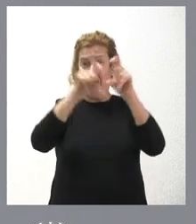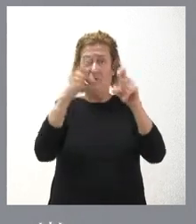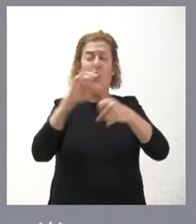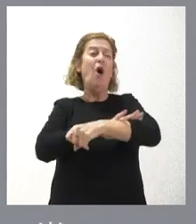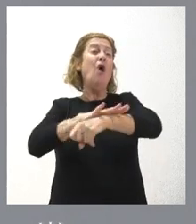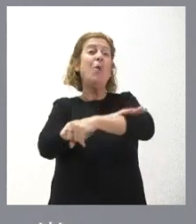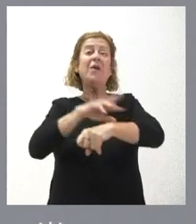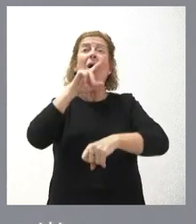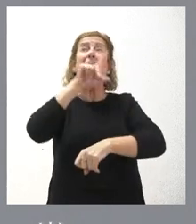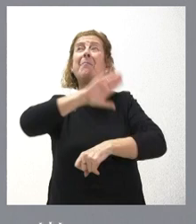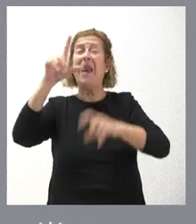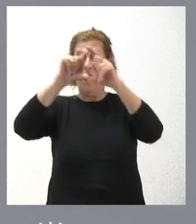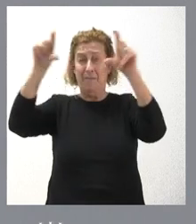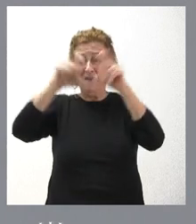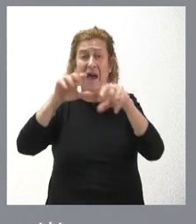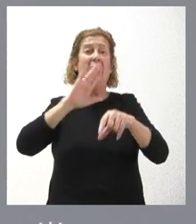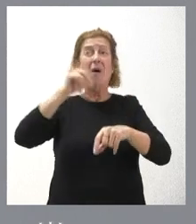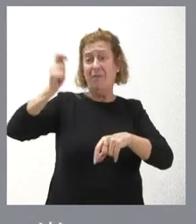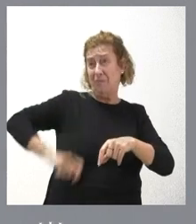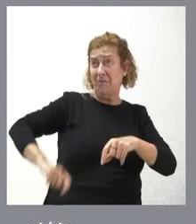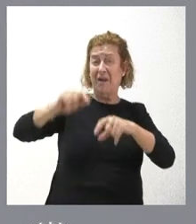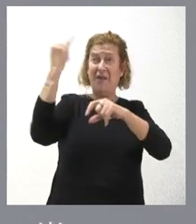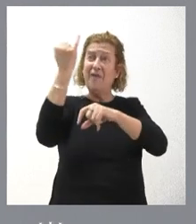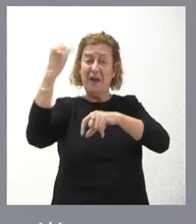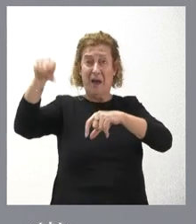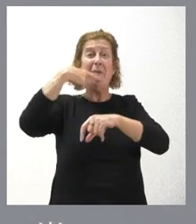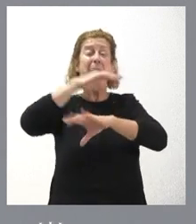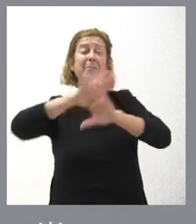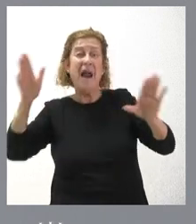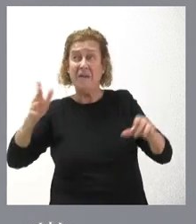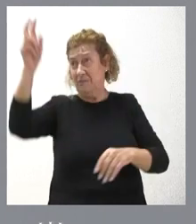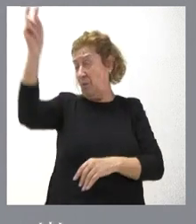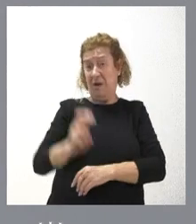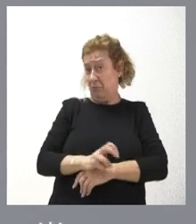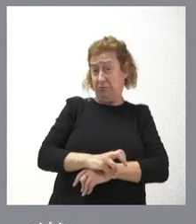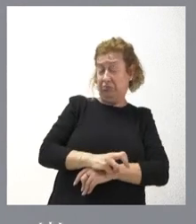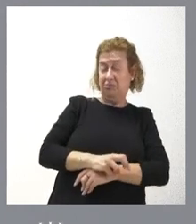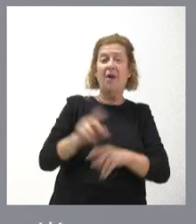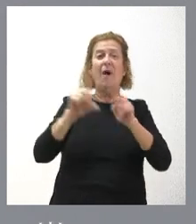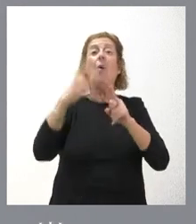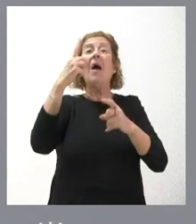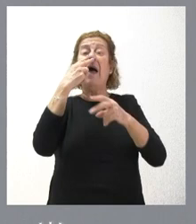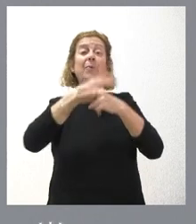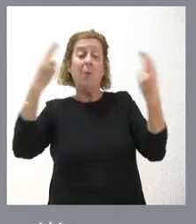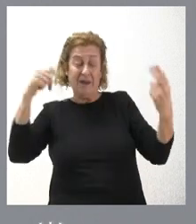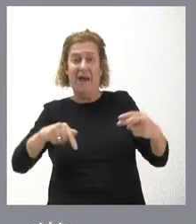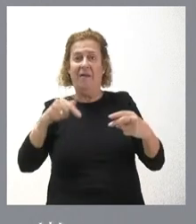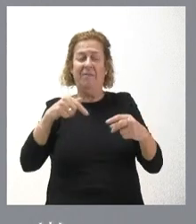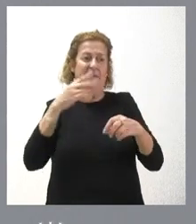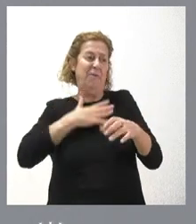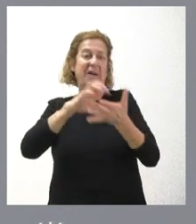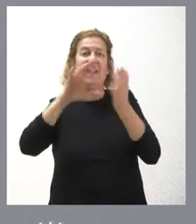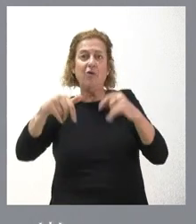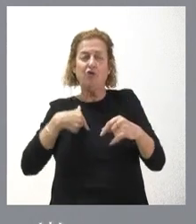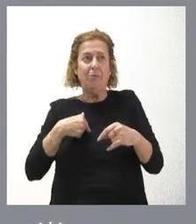los empresarios lo que hace es poner en el riesgo que las empresas vengan cuando hay una administración pública como es la junta de Castilla y león que habla bien de las empresas que cree en